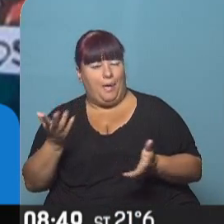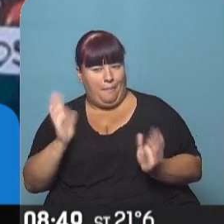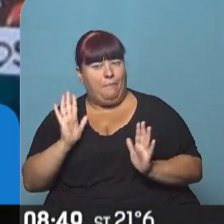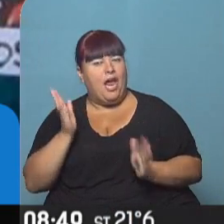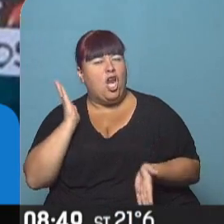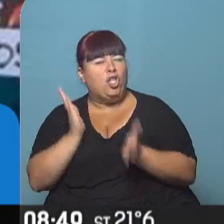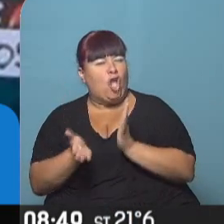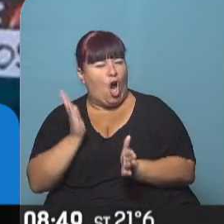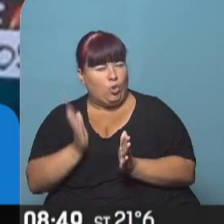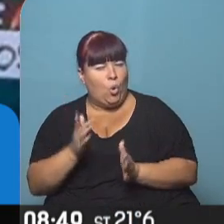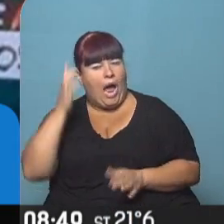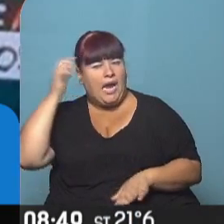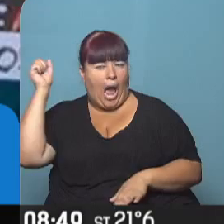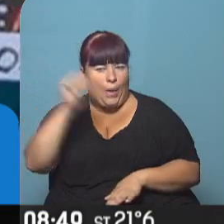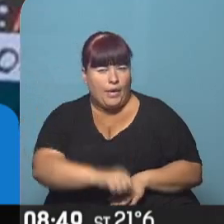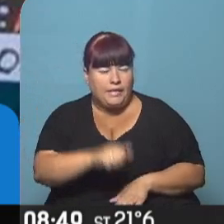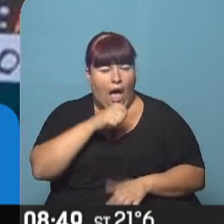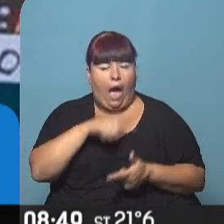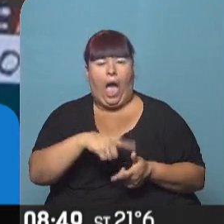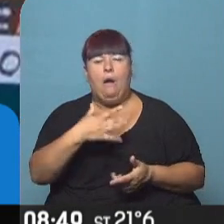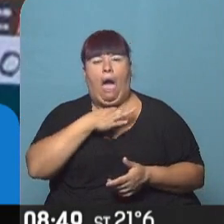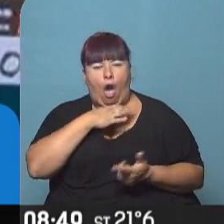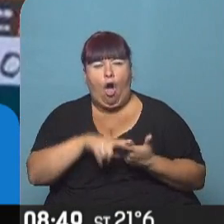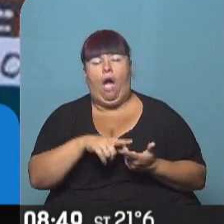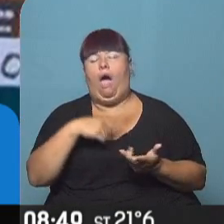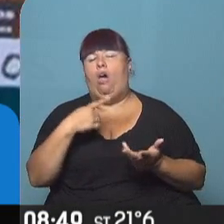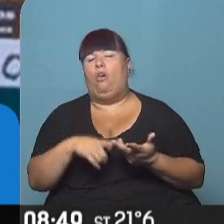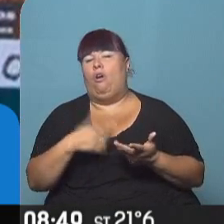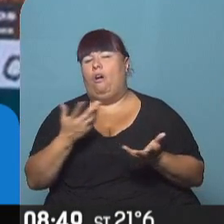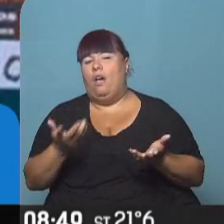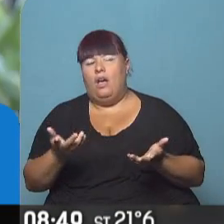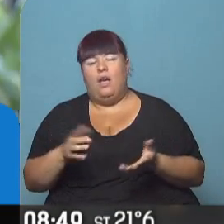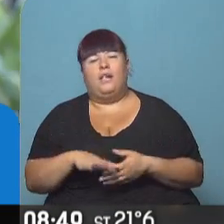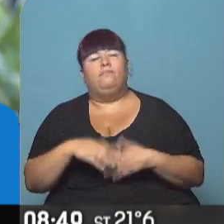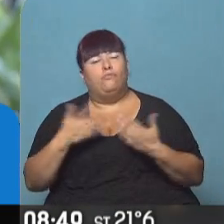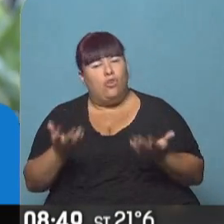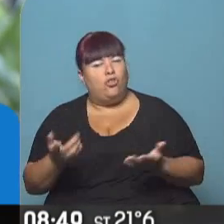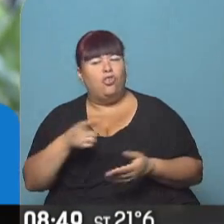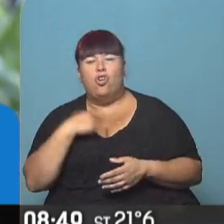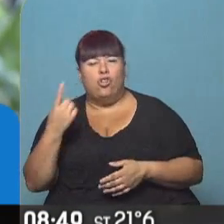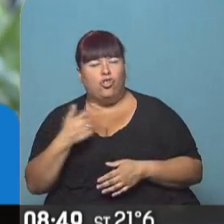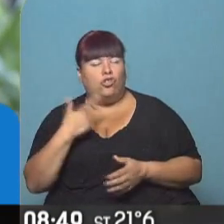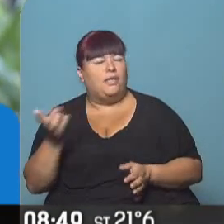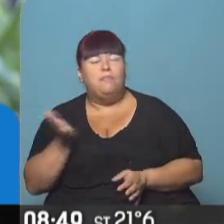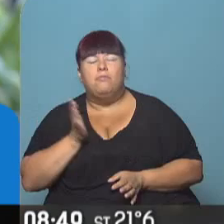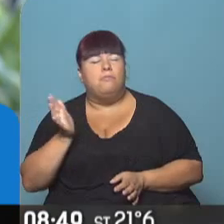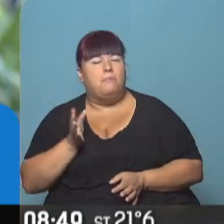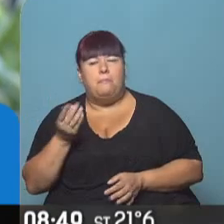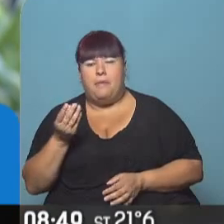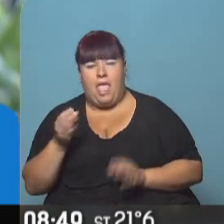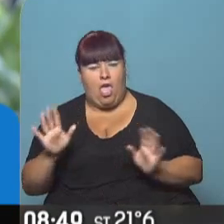de la tortura, sumergirles la cabeza debajo del agua y asfixiarlos. Entonces nosotros estamos aterrados,